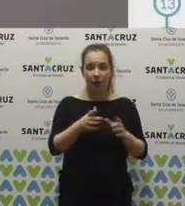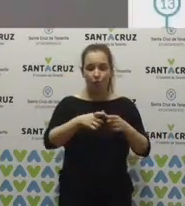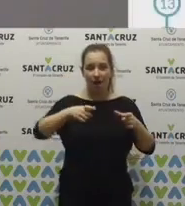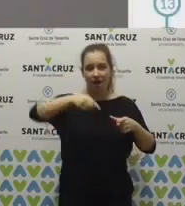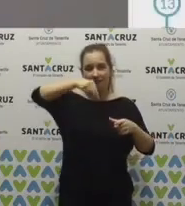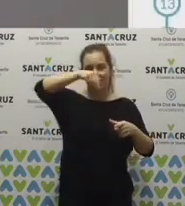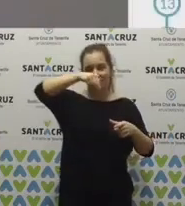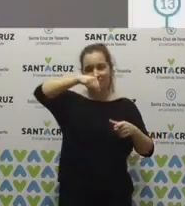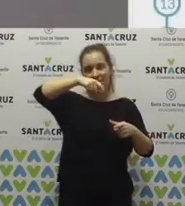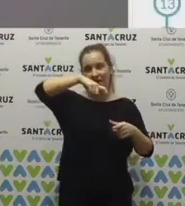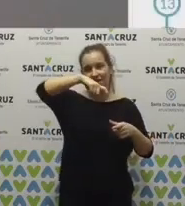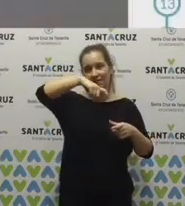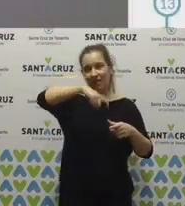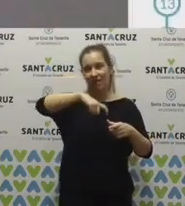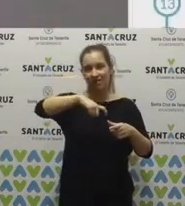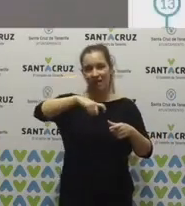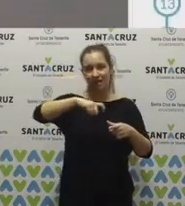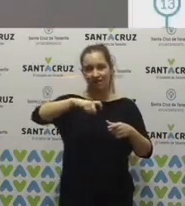gracias